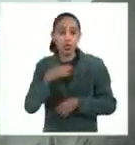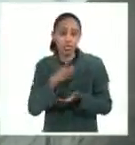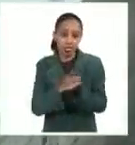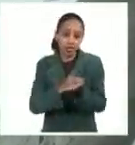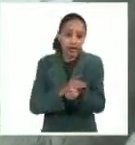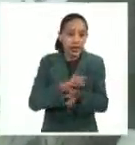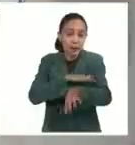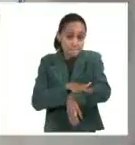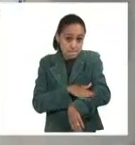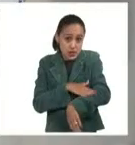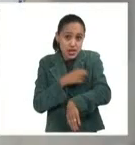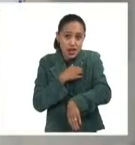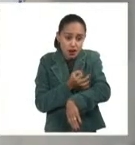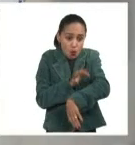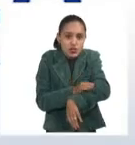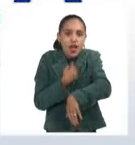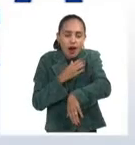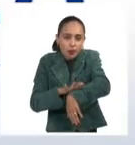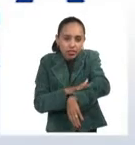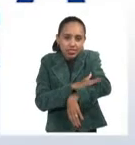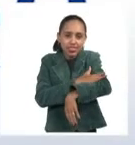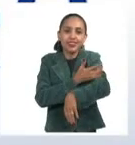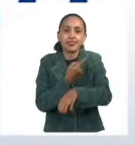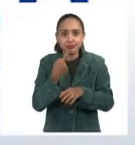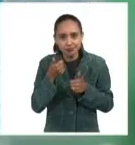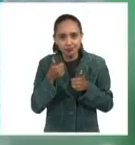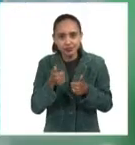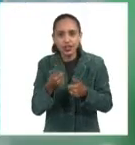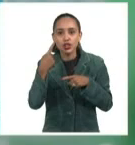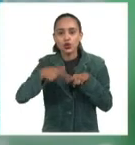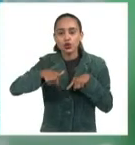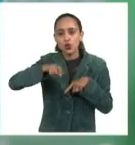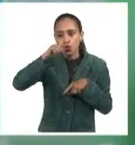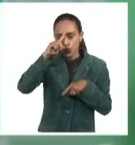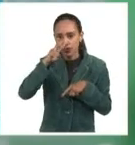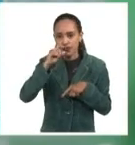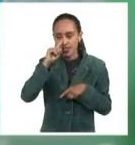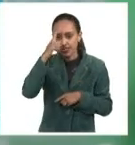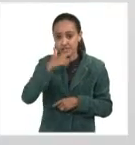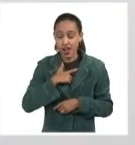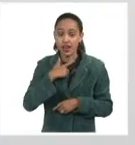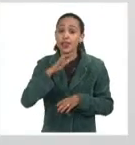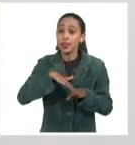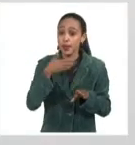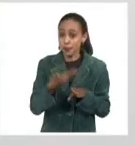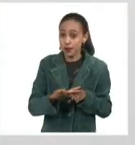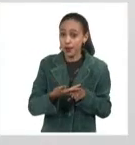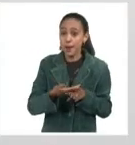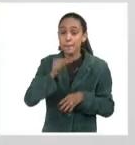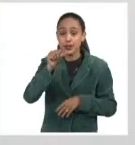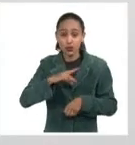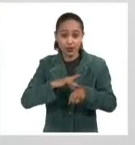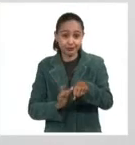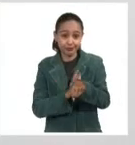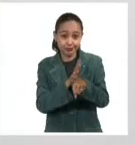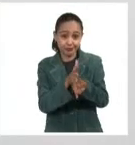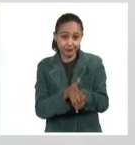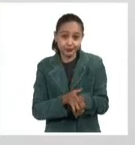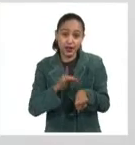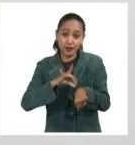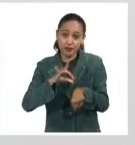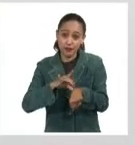eficacia demostrada, y más recientemente Husvinza para el paciente crítico con el SARS-CoV-2, y Abdala, una de las